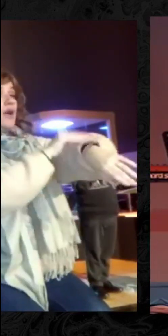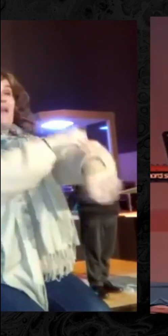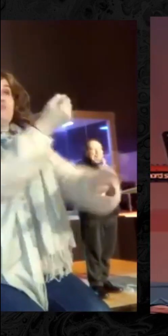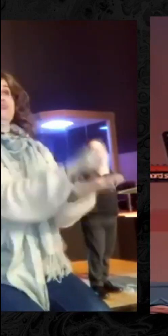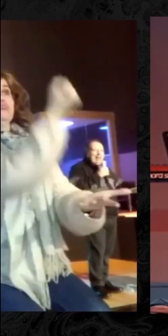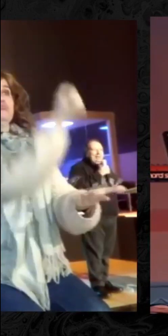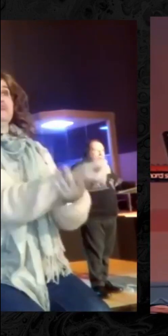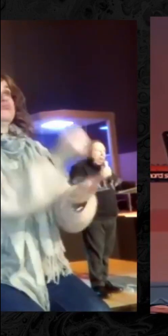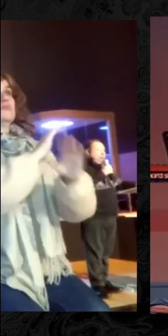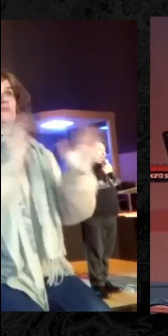control total absoluto